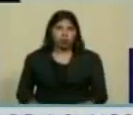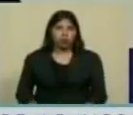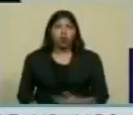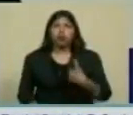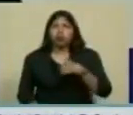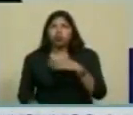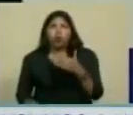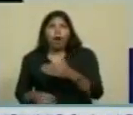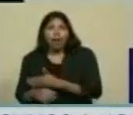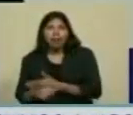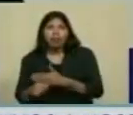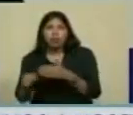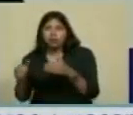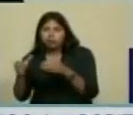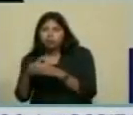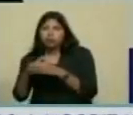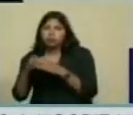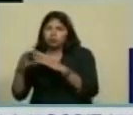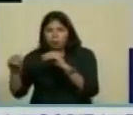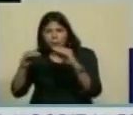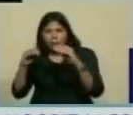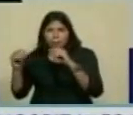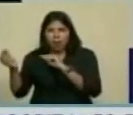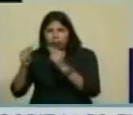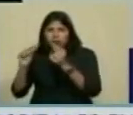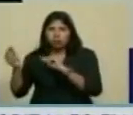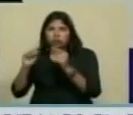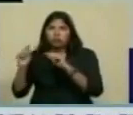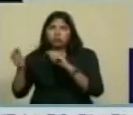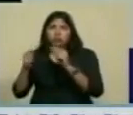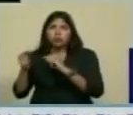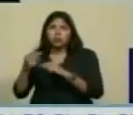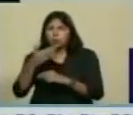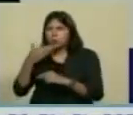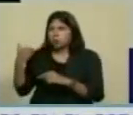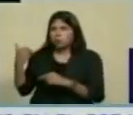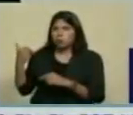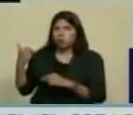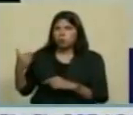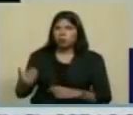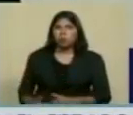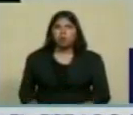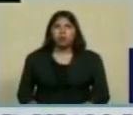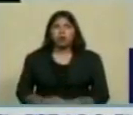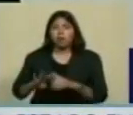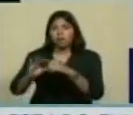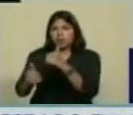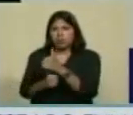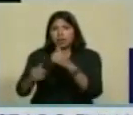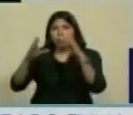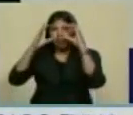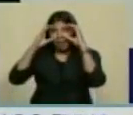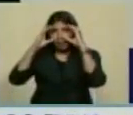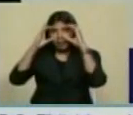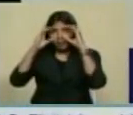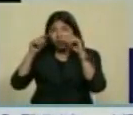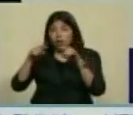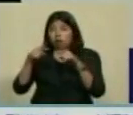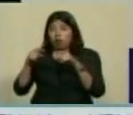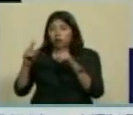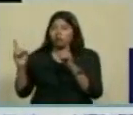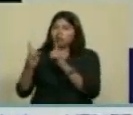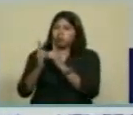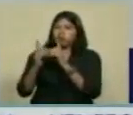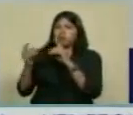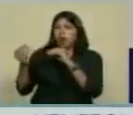lo discutíamos recientemente con la vicepresidenta, quien ha brindado un